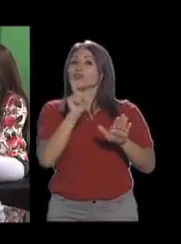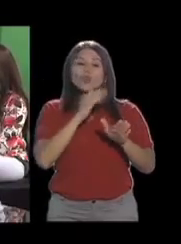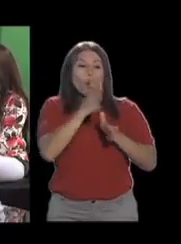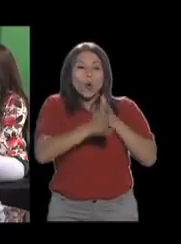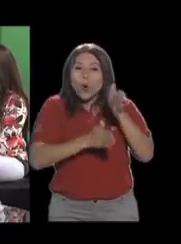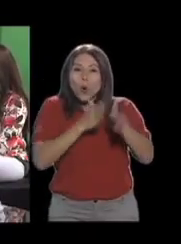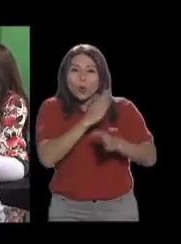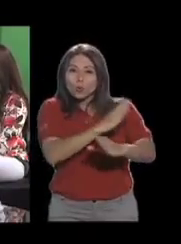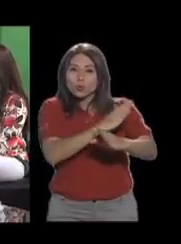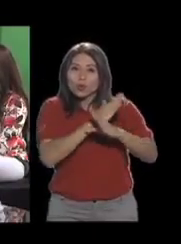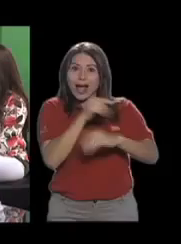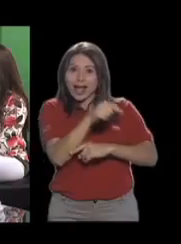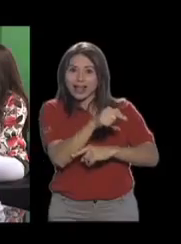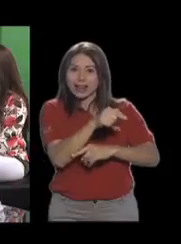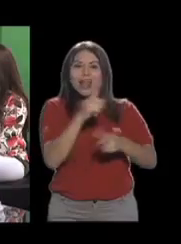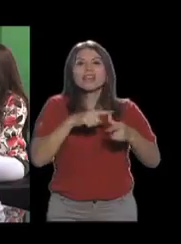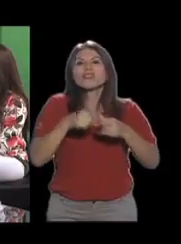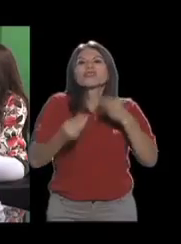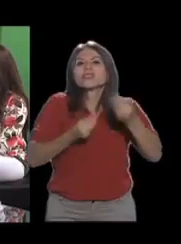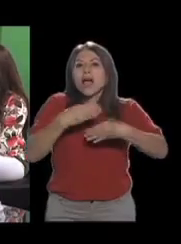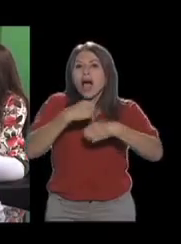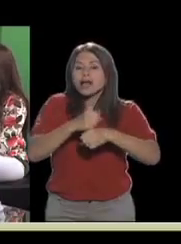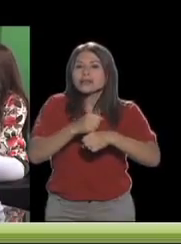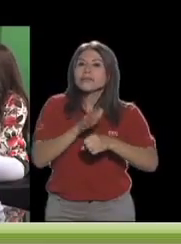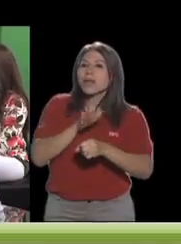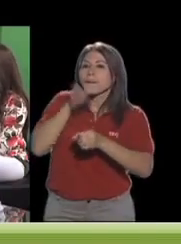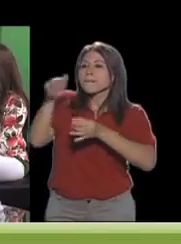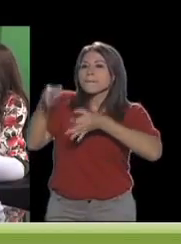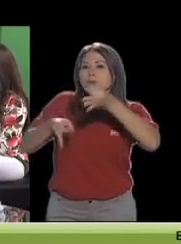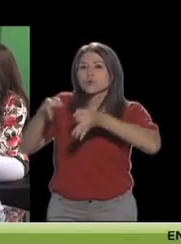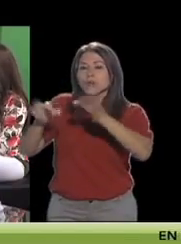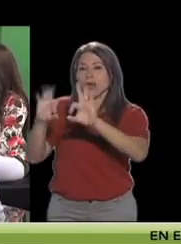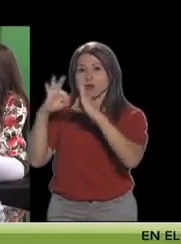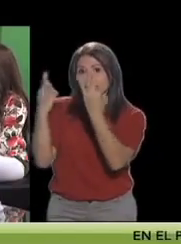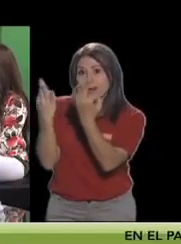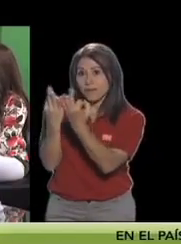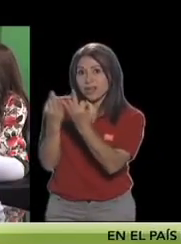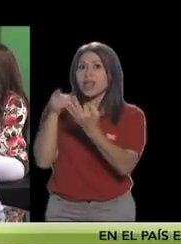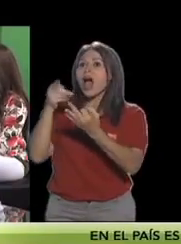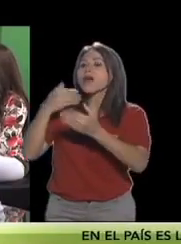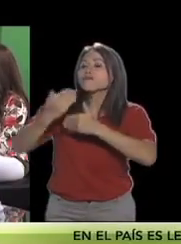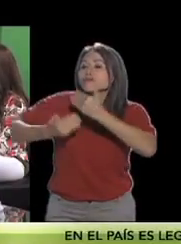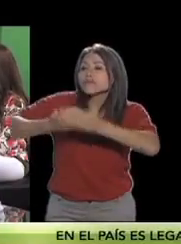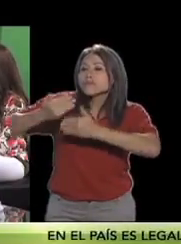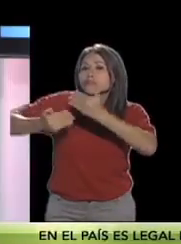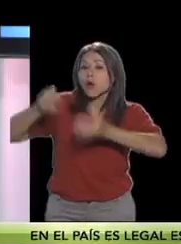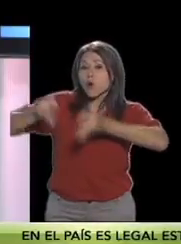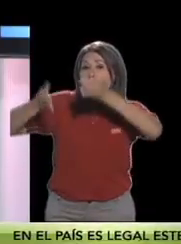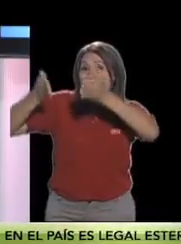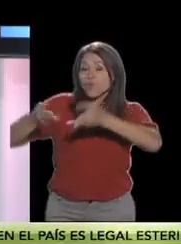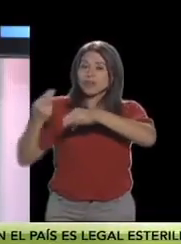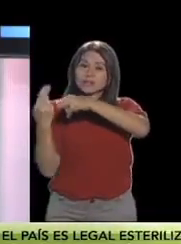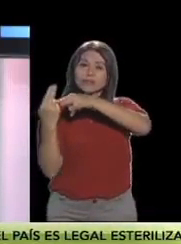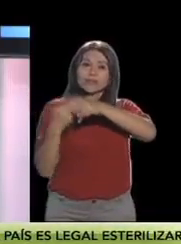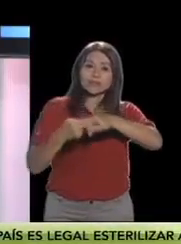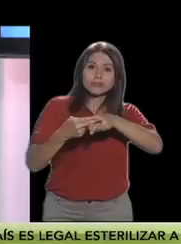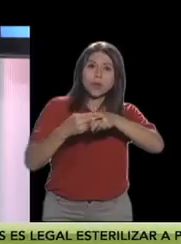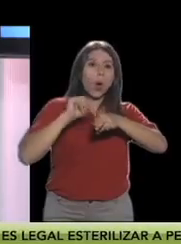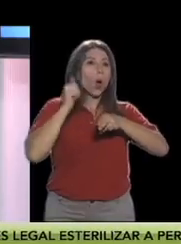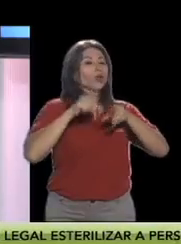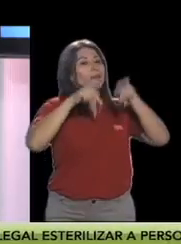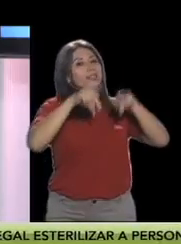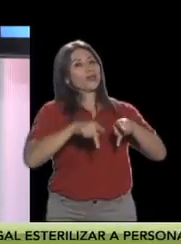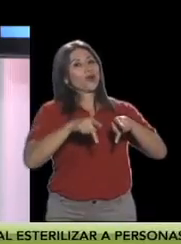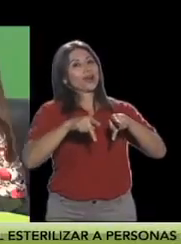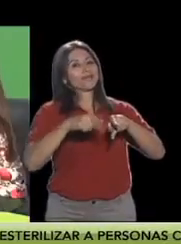protección de la persona menor de edad, hay que ir al juzgado de familia para que un juez le otorgue la tutela a otra persona, ya